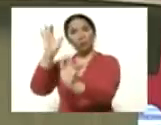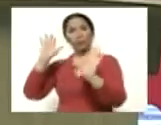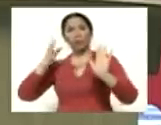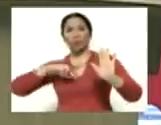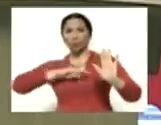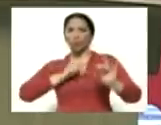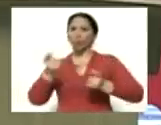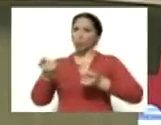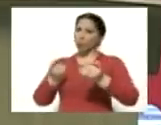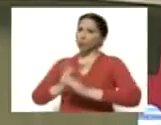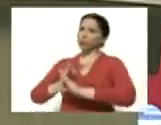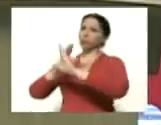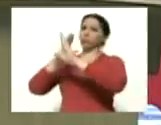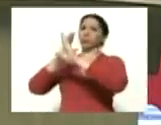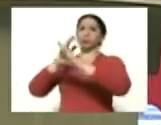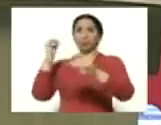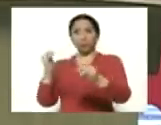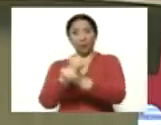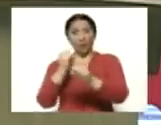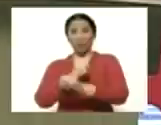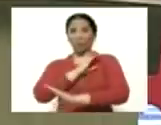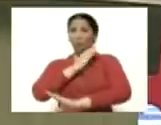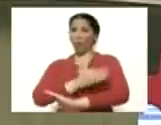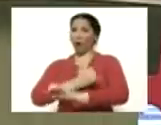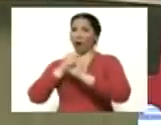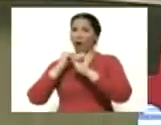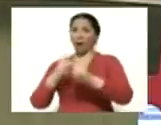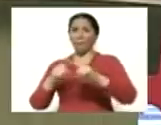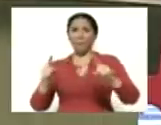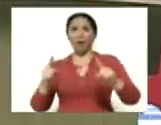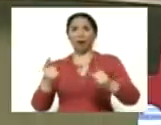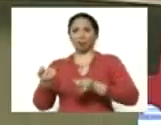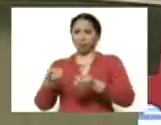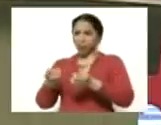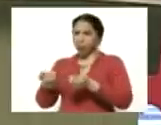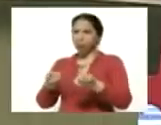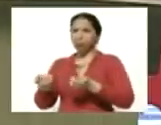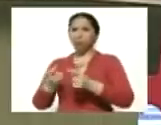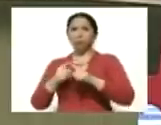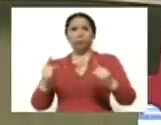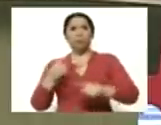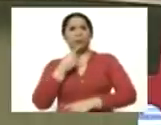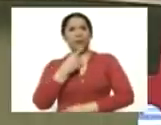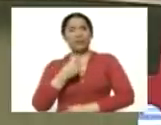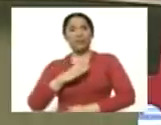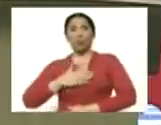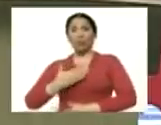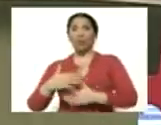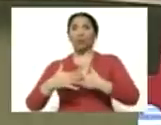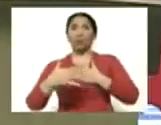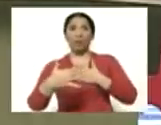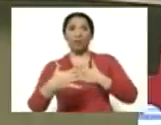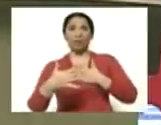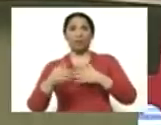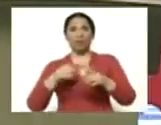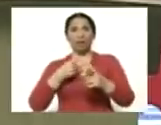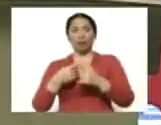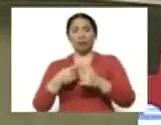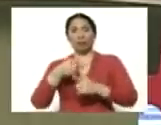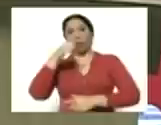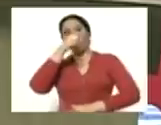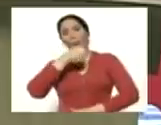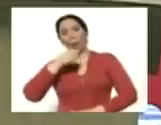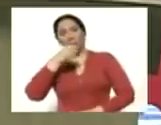estamos controlando la situación, que estamos trabajando duro para controlar la situación, pero dice que podría no durar. y ahí hay opiniones de políticos,